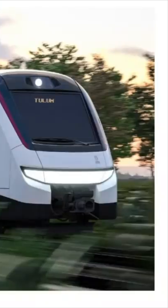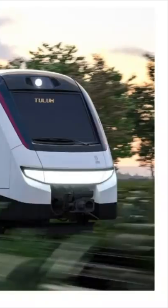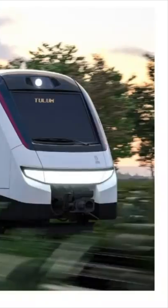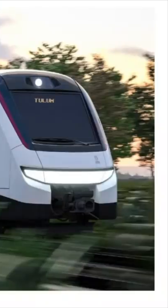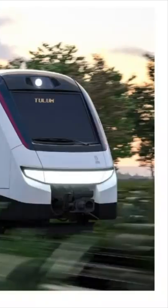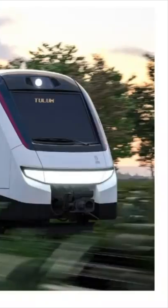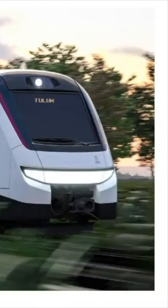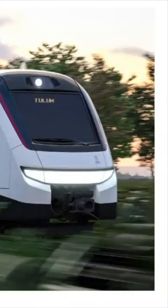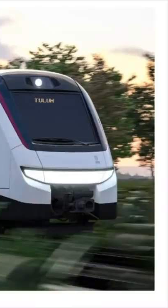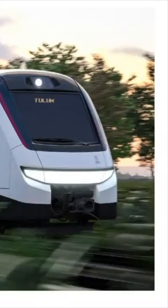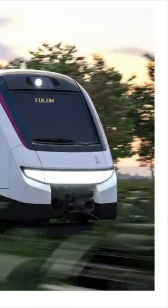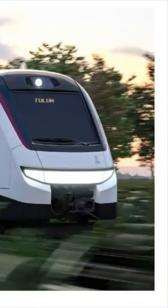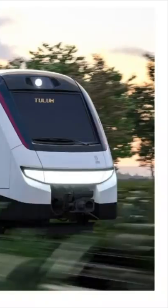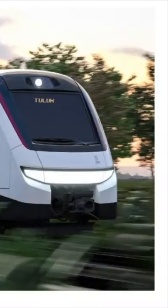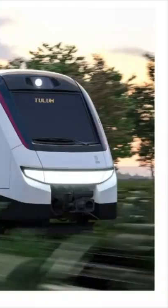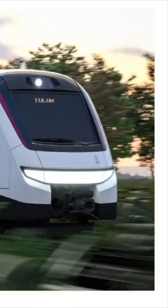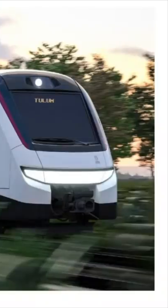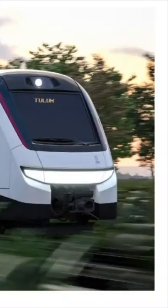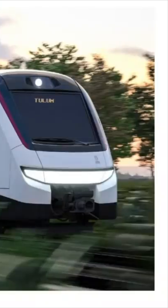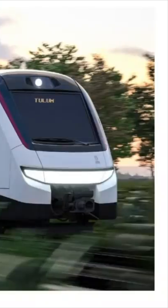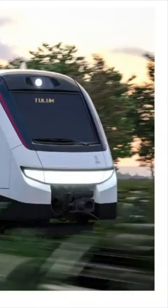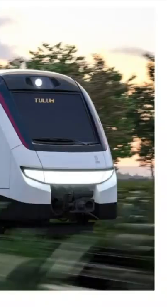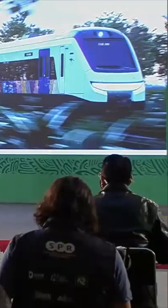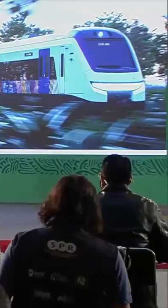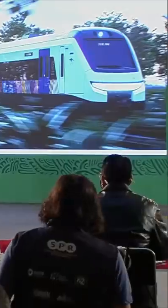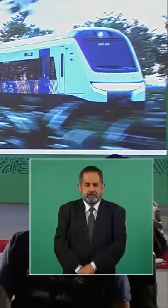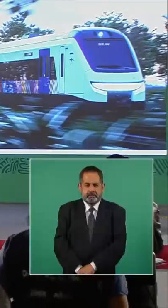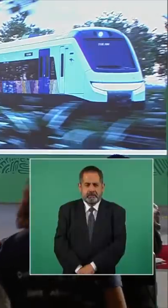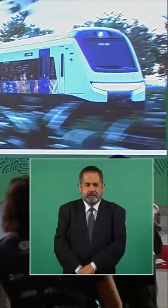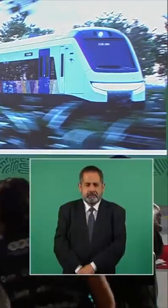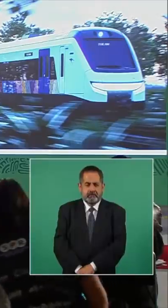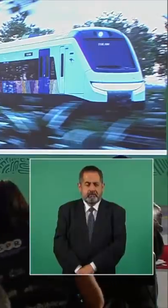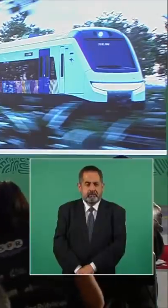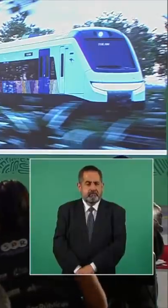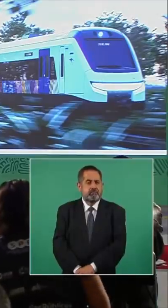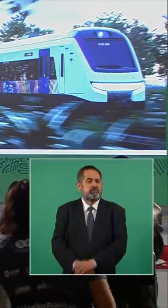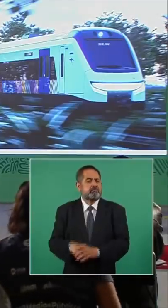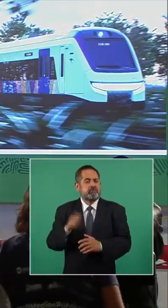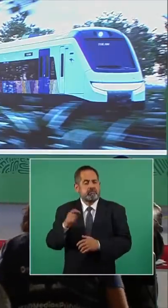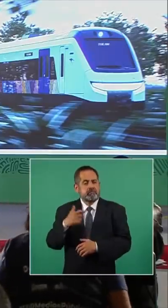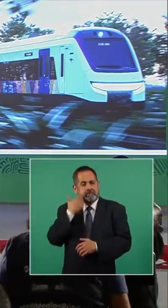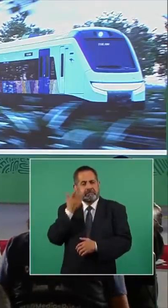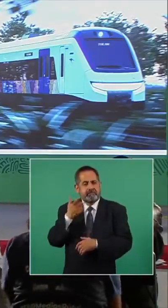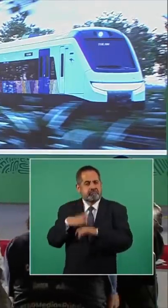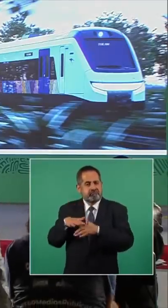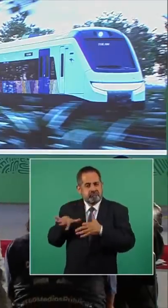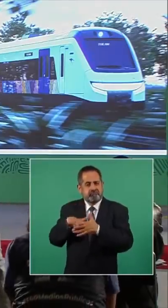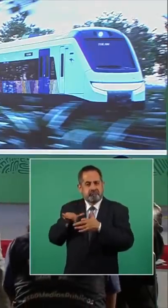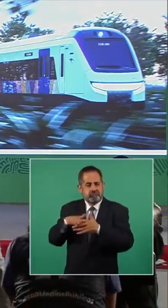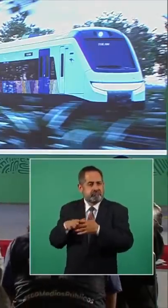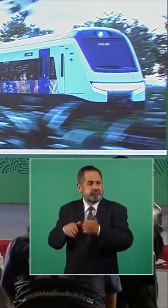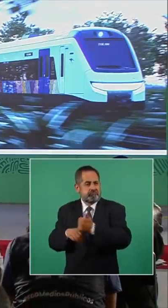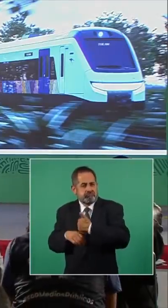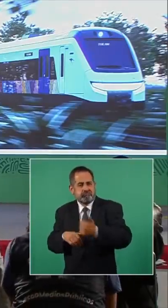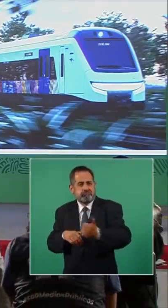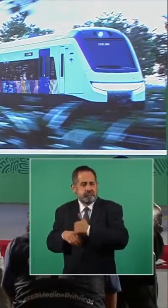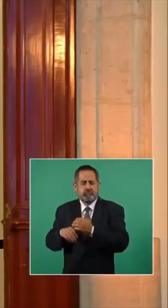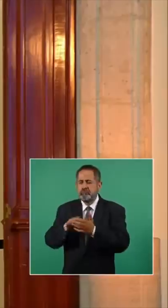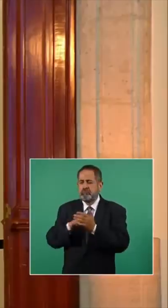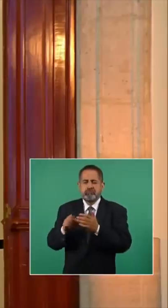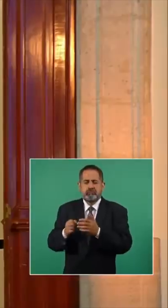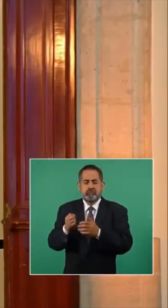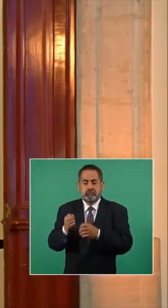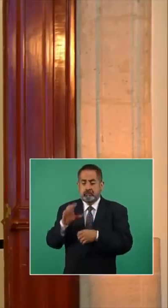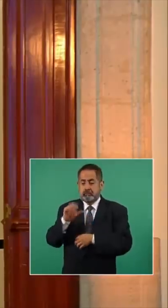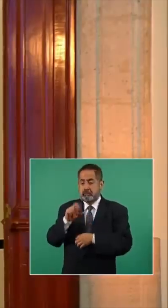van variando las necesidades. Queremos aumentar mucho la frecuencia de trenes, de salidas de trenes. Se estima que en los primeros años estén saliendo